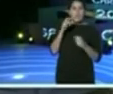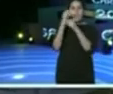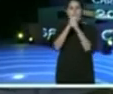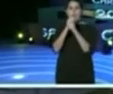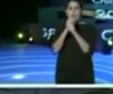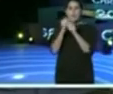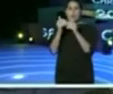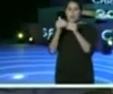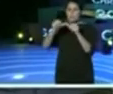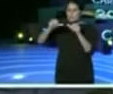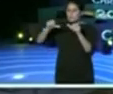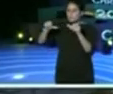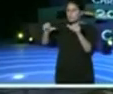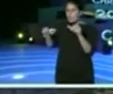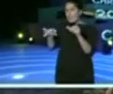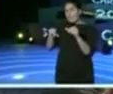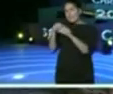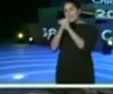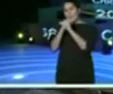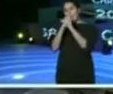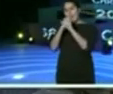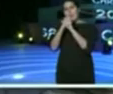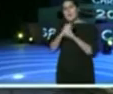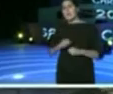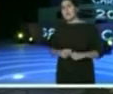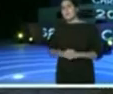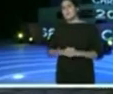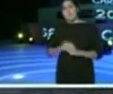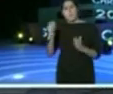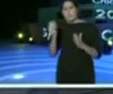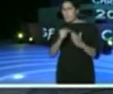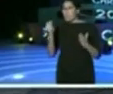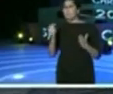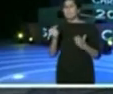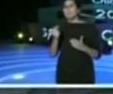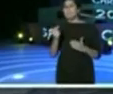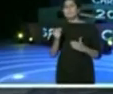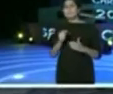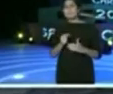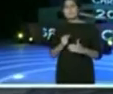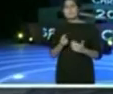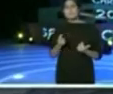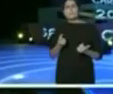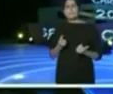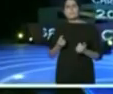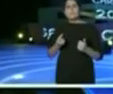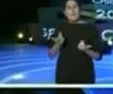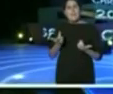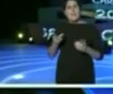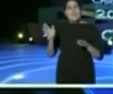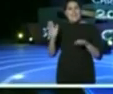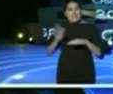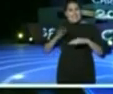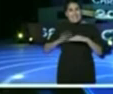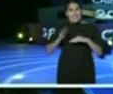proyección de esa percusión en la murga, ¿no? Y rápidamente, sin más, al corazón rítmico de la murga, por ese